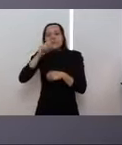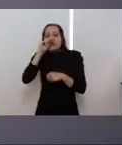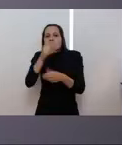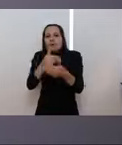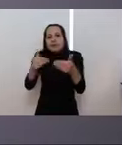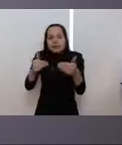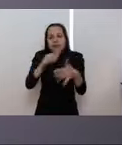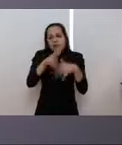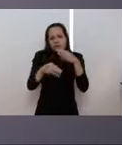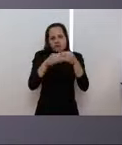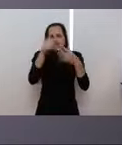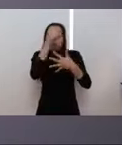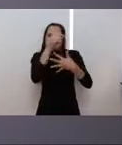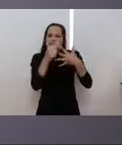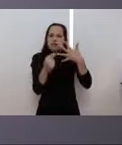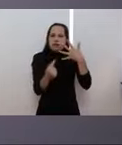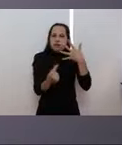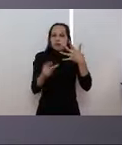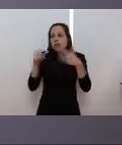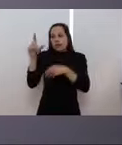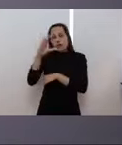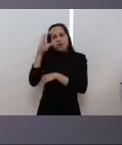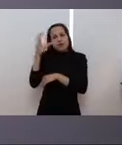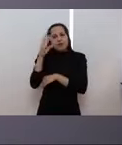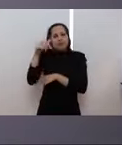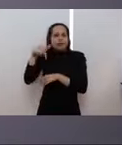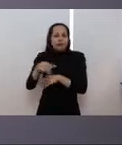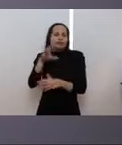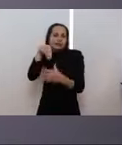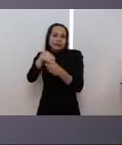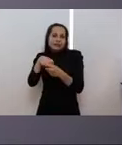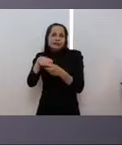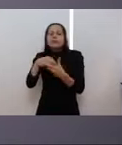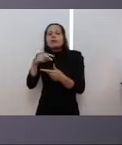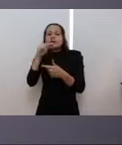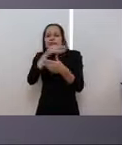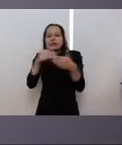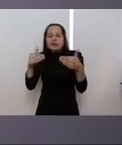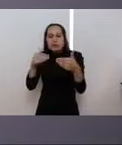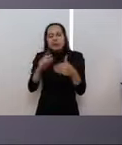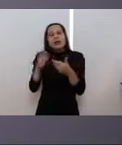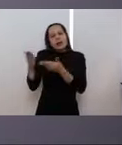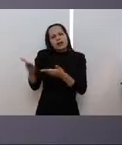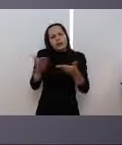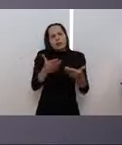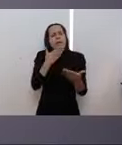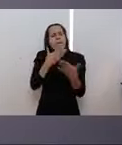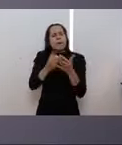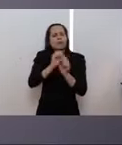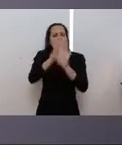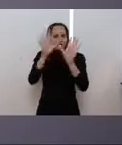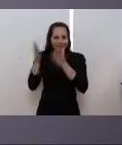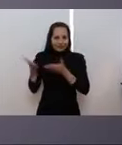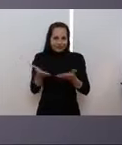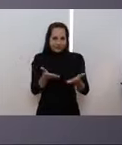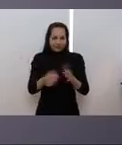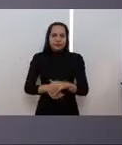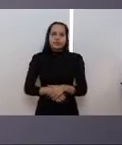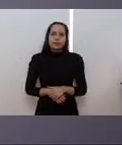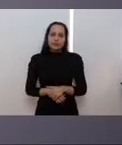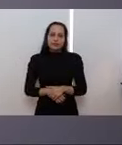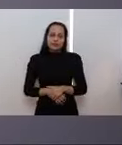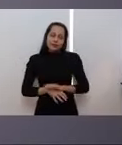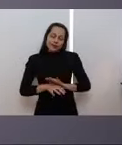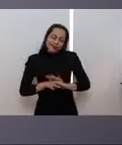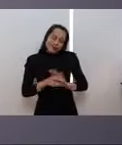en aspectos académicos de la sociedad colombiana de pediatría general galvis muy buenos días bienvenida bueno